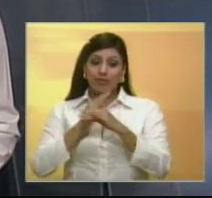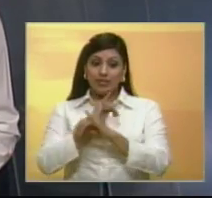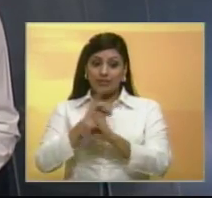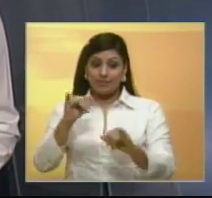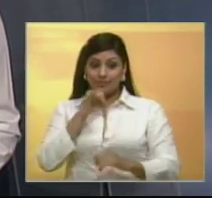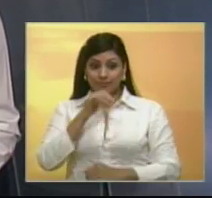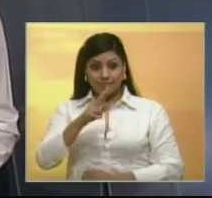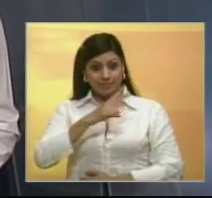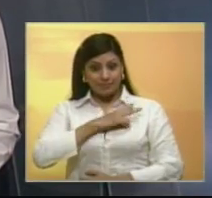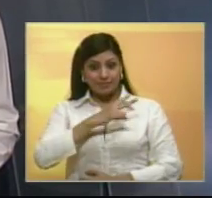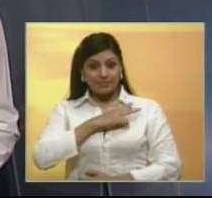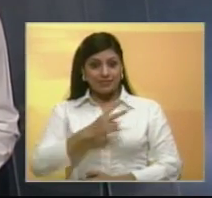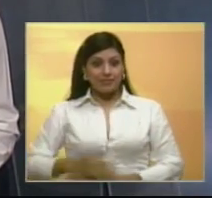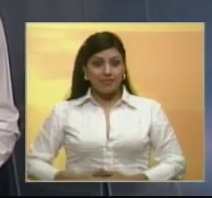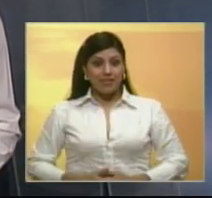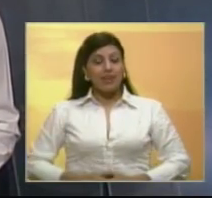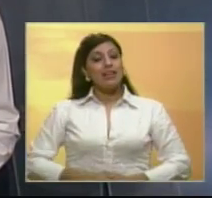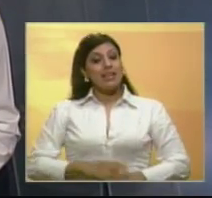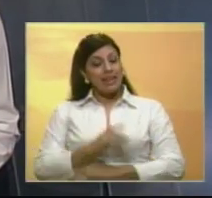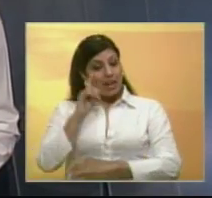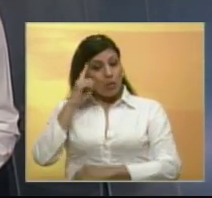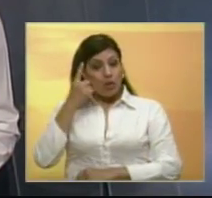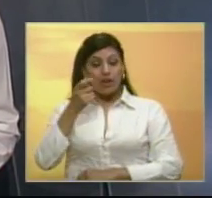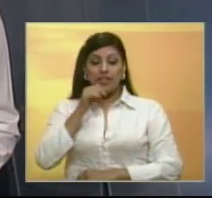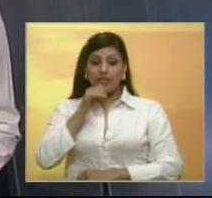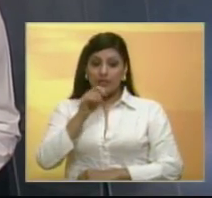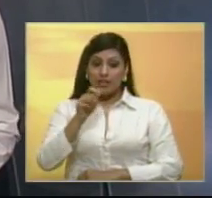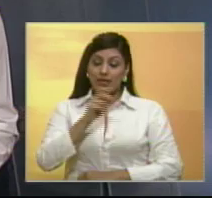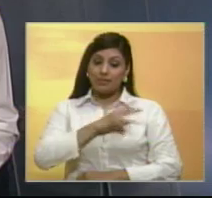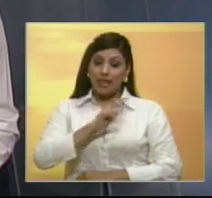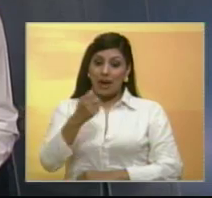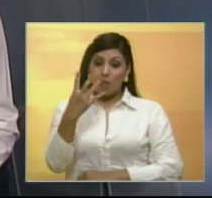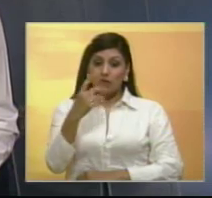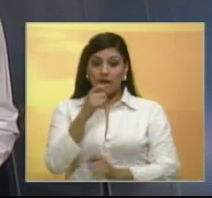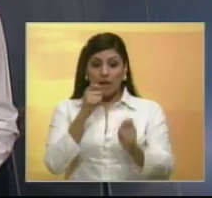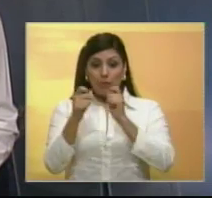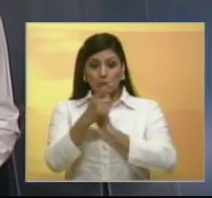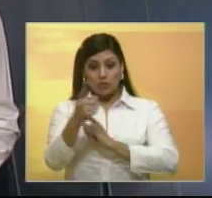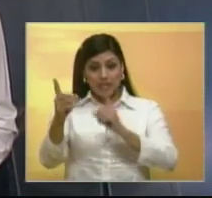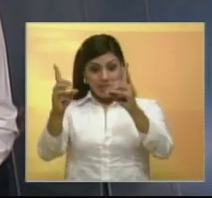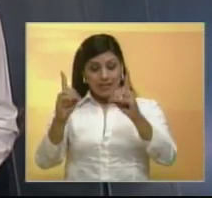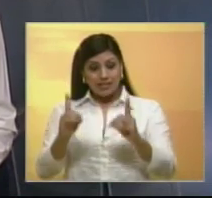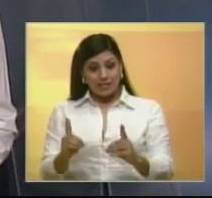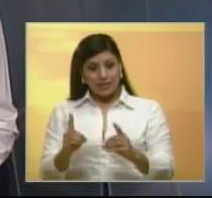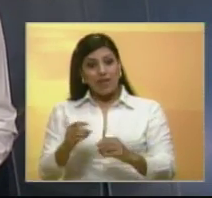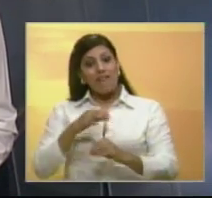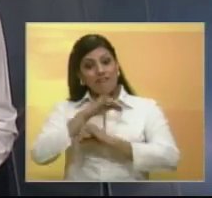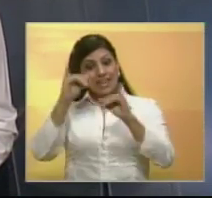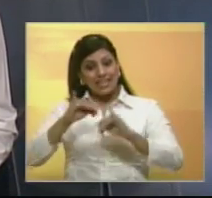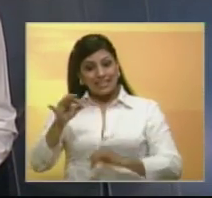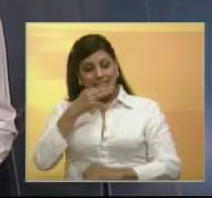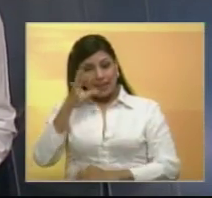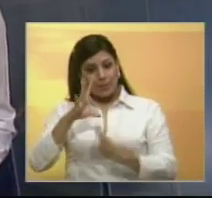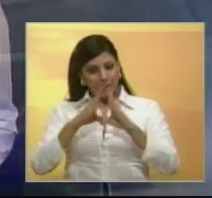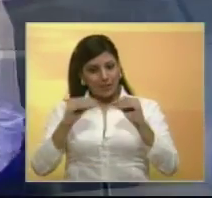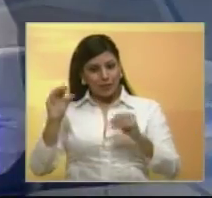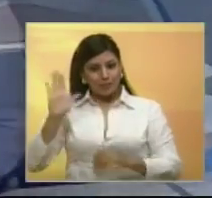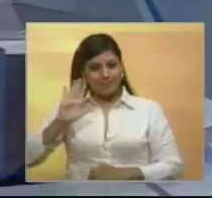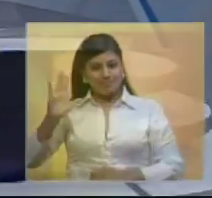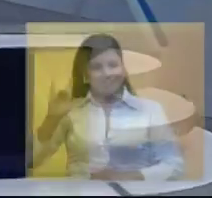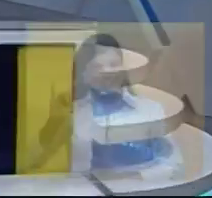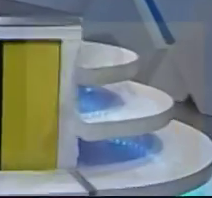presente emisión de su Noticiero Venevisión. Y recuerden, Noticiero Venevisión, Canal 4 reporta y ustedes deciden. Feliz tarde para todos.